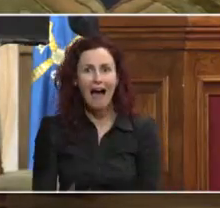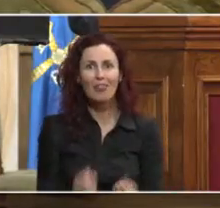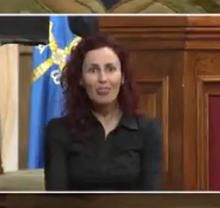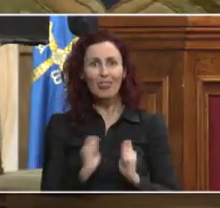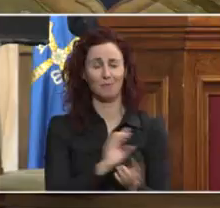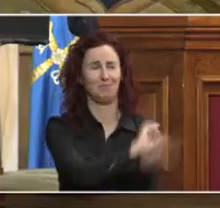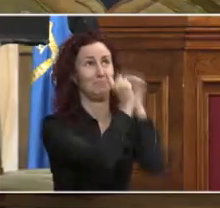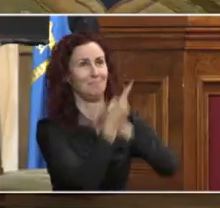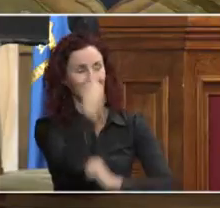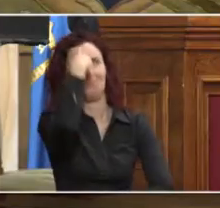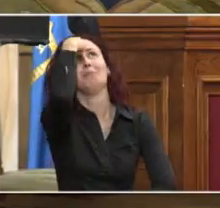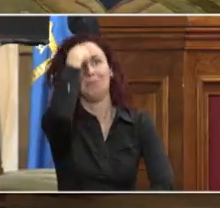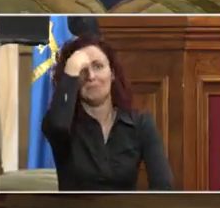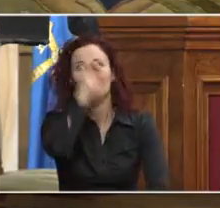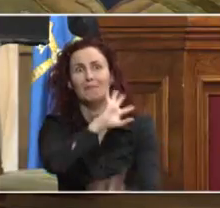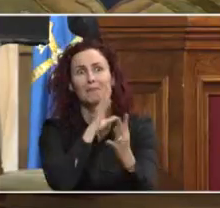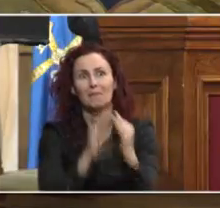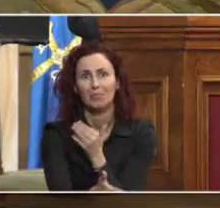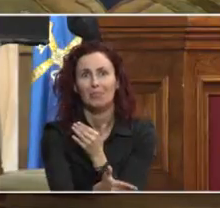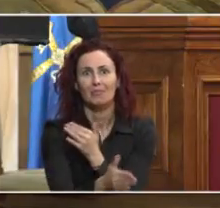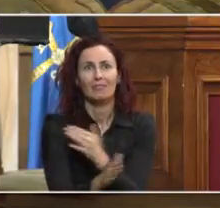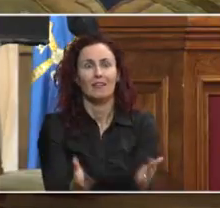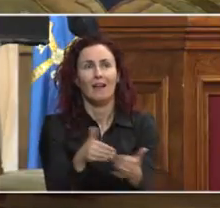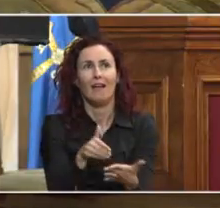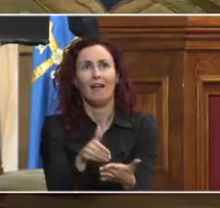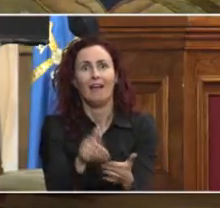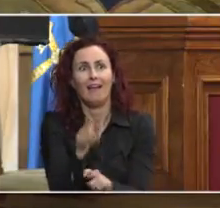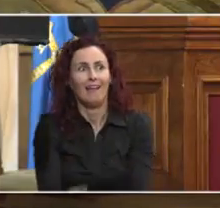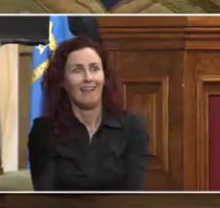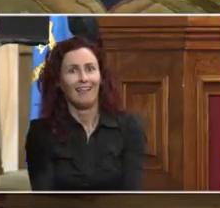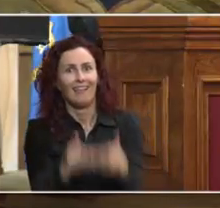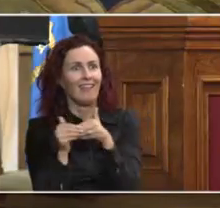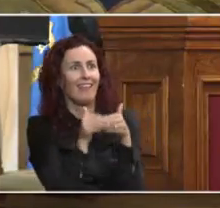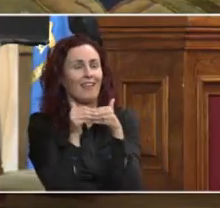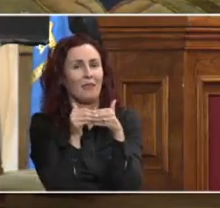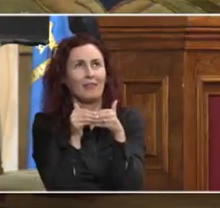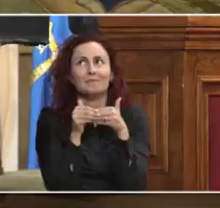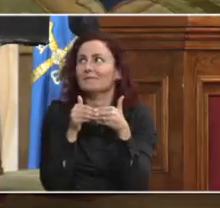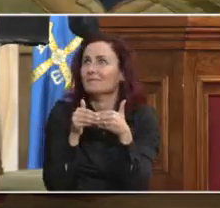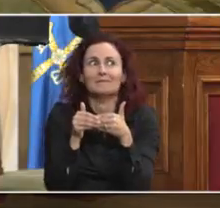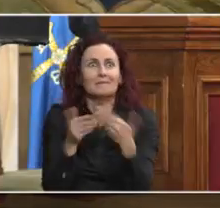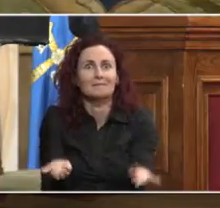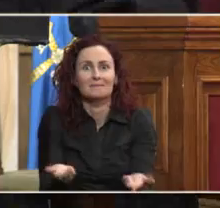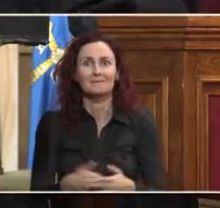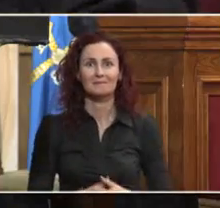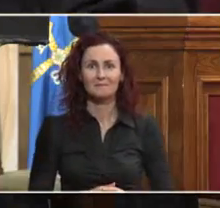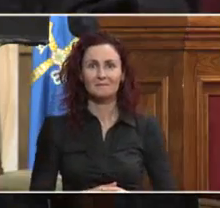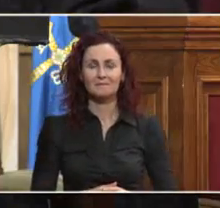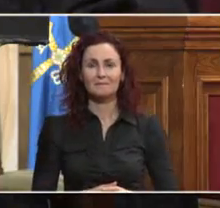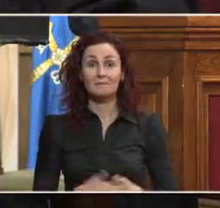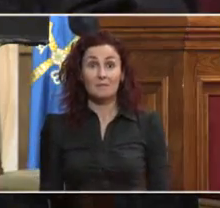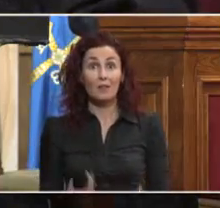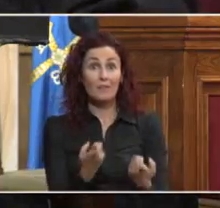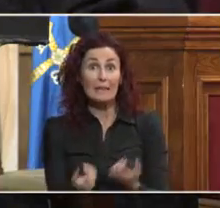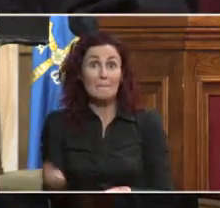efecto contradictorio de una sociedad impersonal que incomunica al individuo encerrándolo en un paradójico solipsismo.